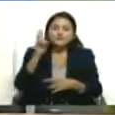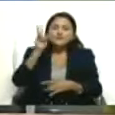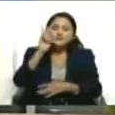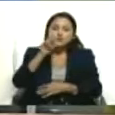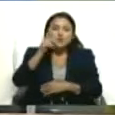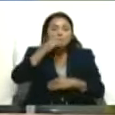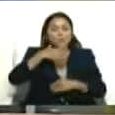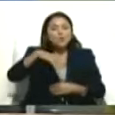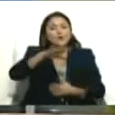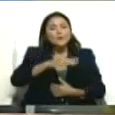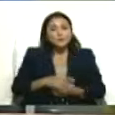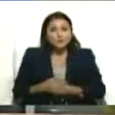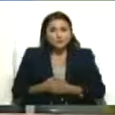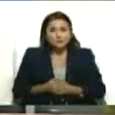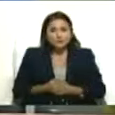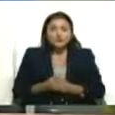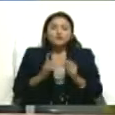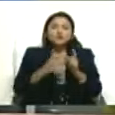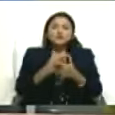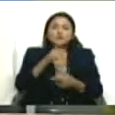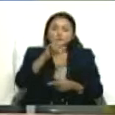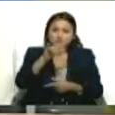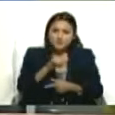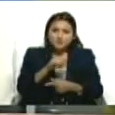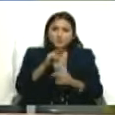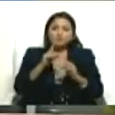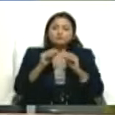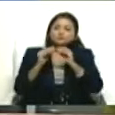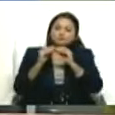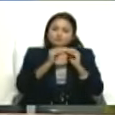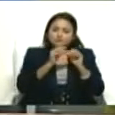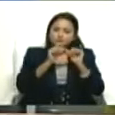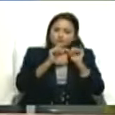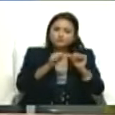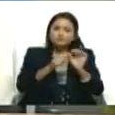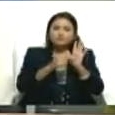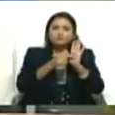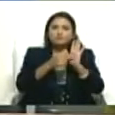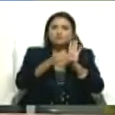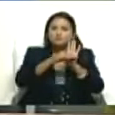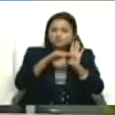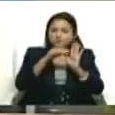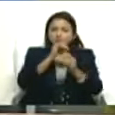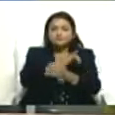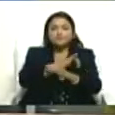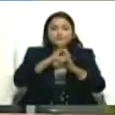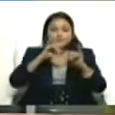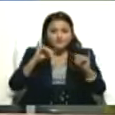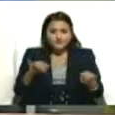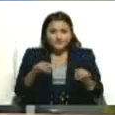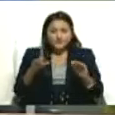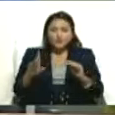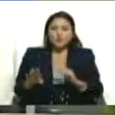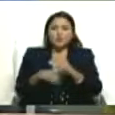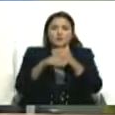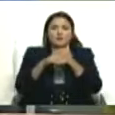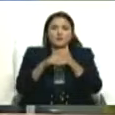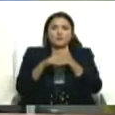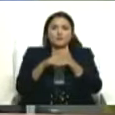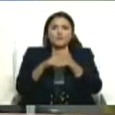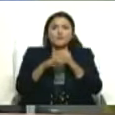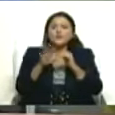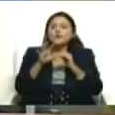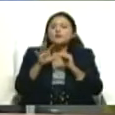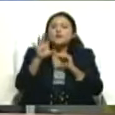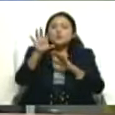pueblo, en tanto ella se rige por los principios de independencia, igualdad entre los